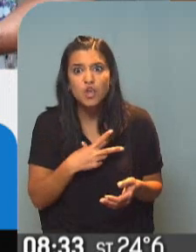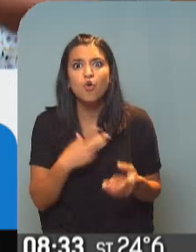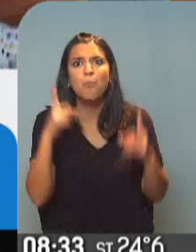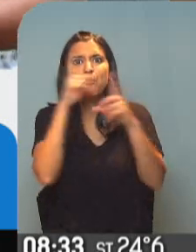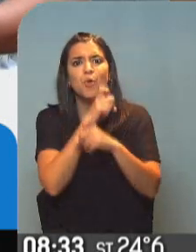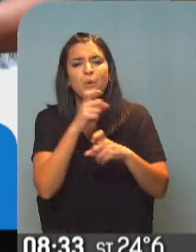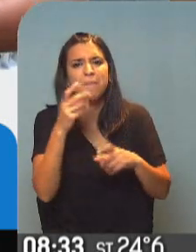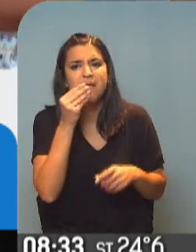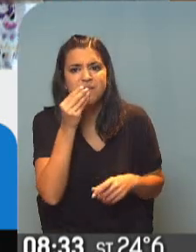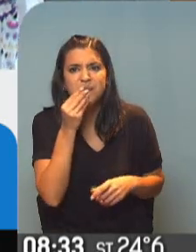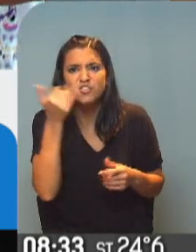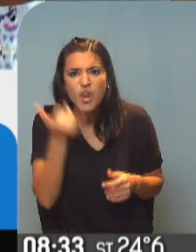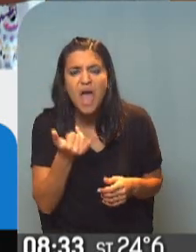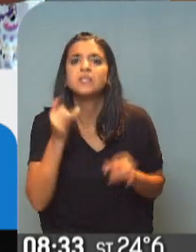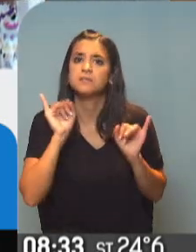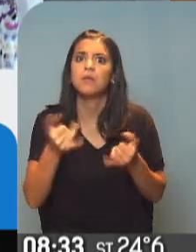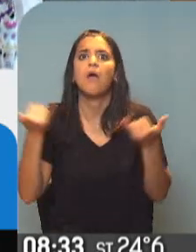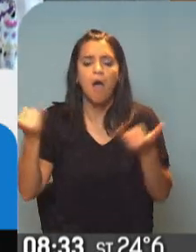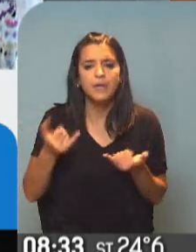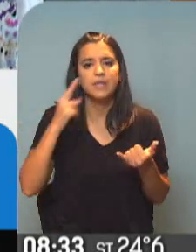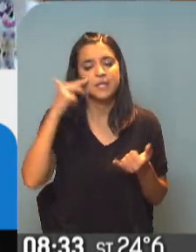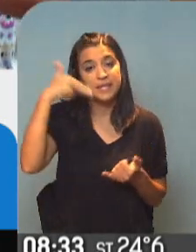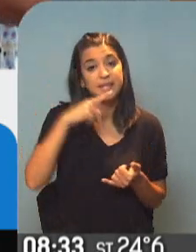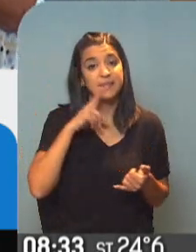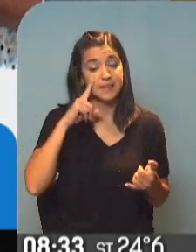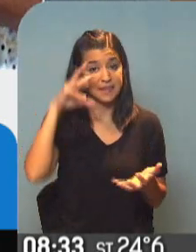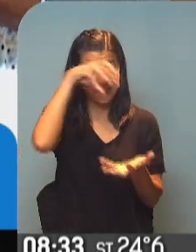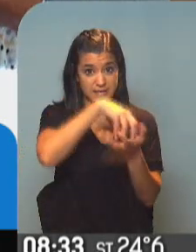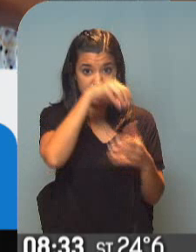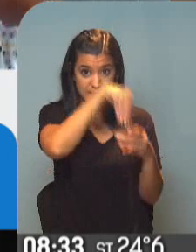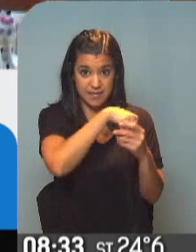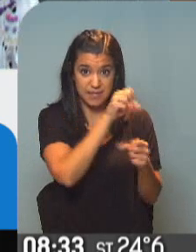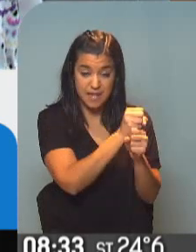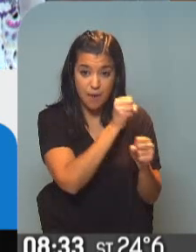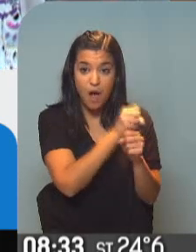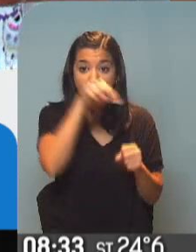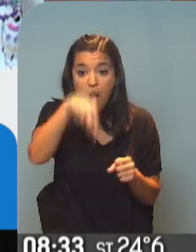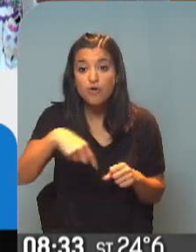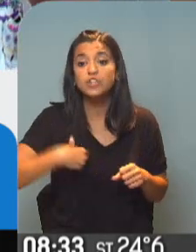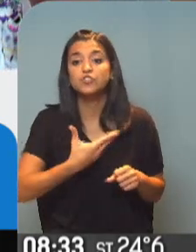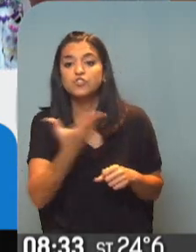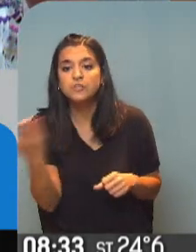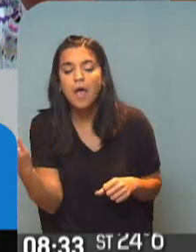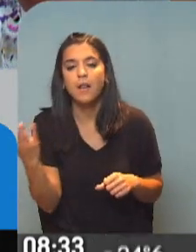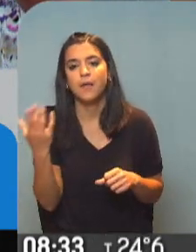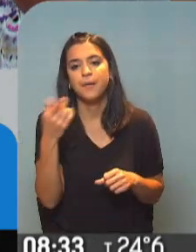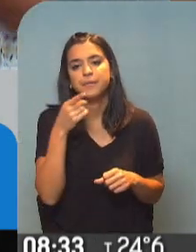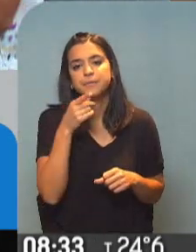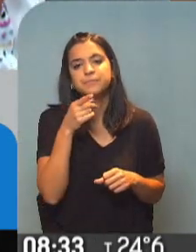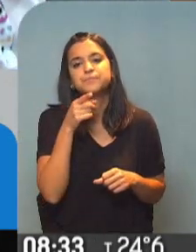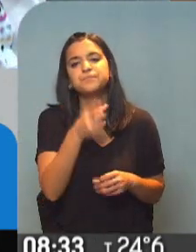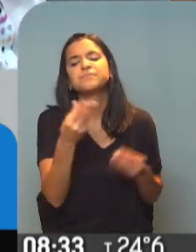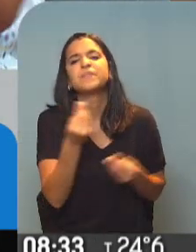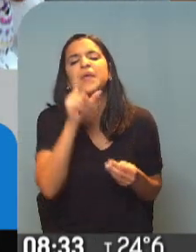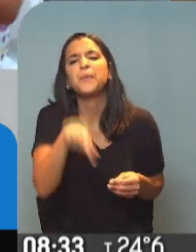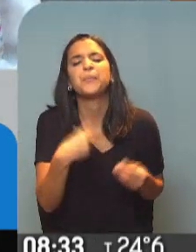alimentación pero si los tenemos el haber estado en el inti y ahora desde el sector social ya el escenario es mucho mayor que